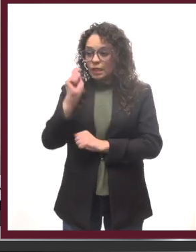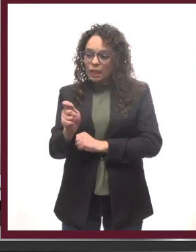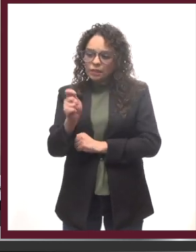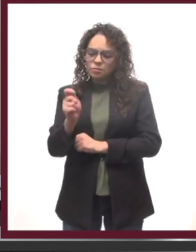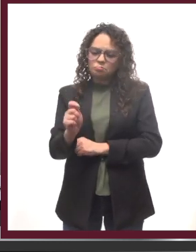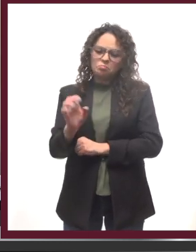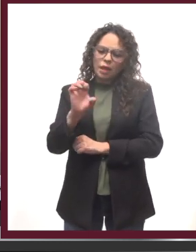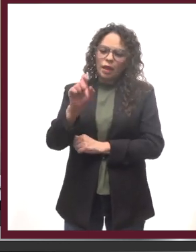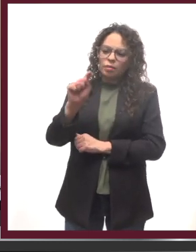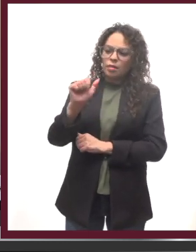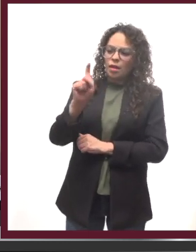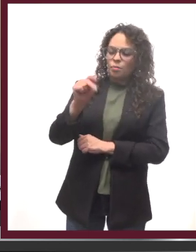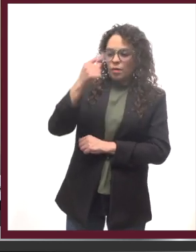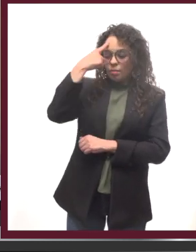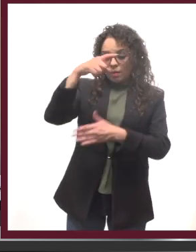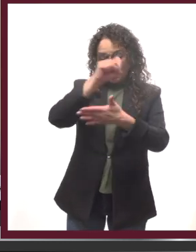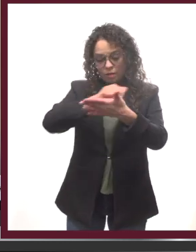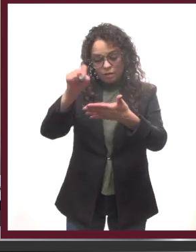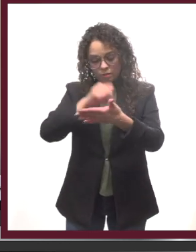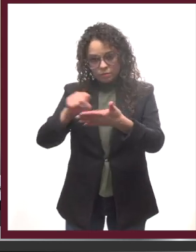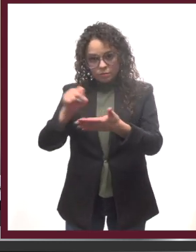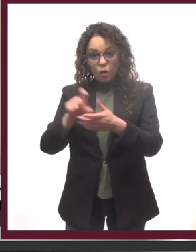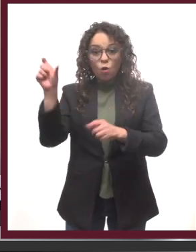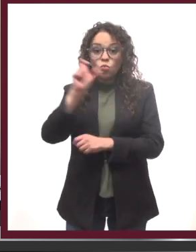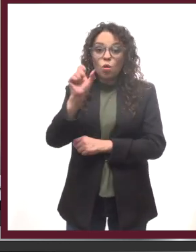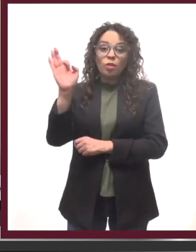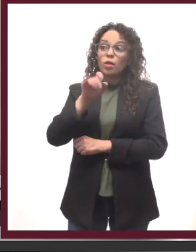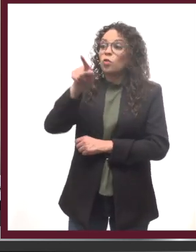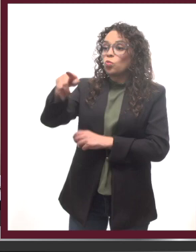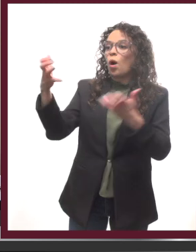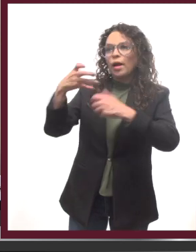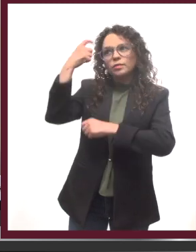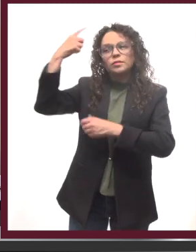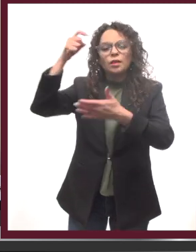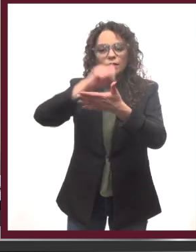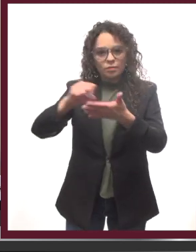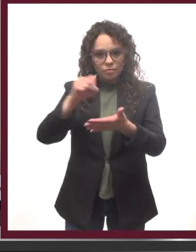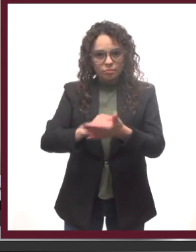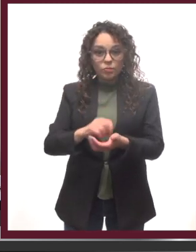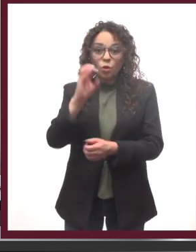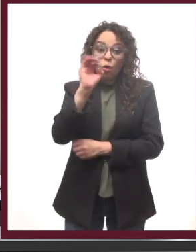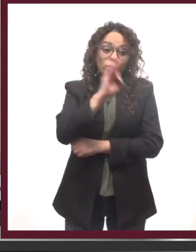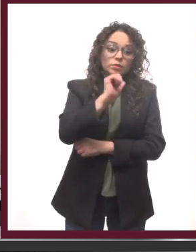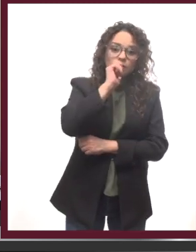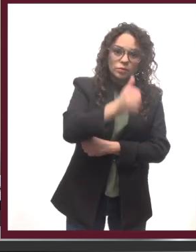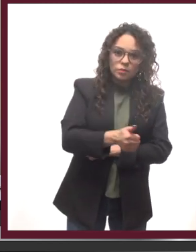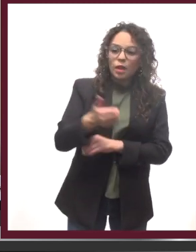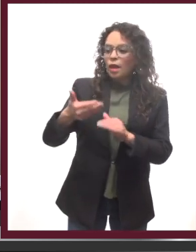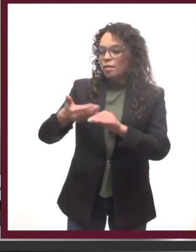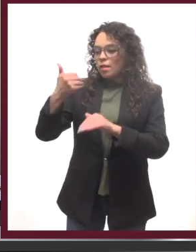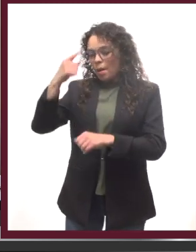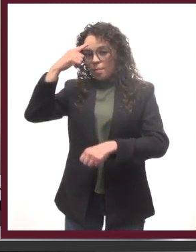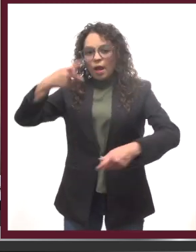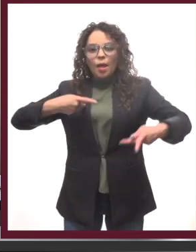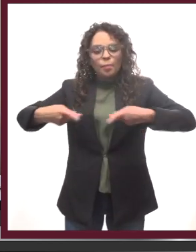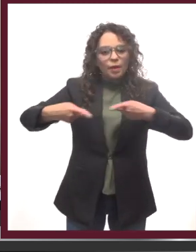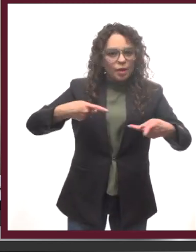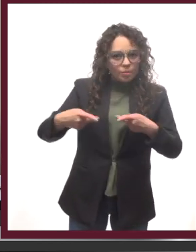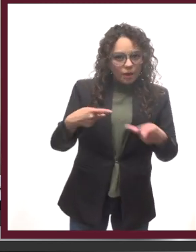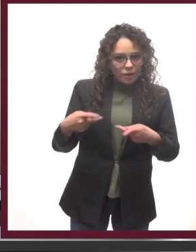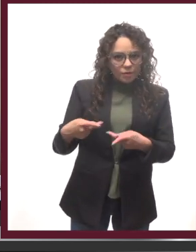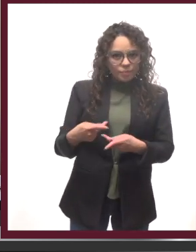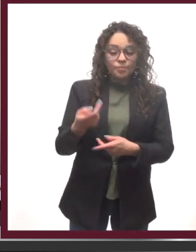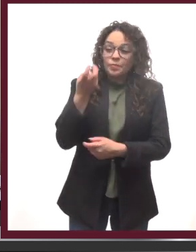etapa de escritura, si es que tú eres quien escribe el guión, y si no, es en la etapa de preparación, incluso antes de la